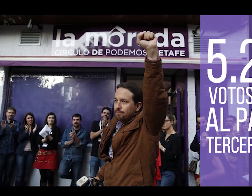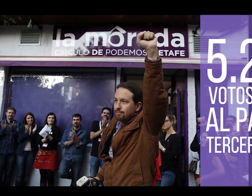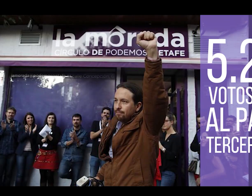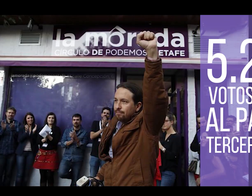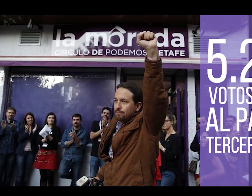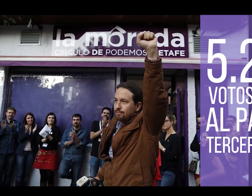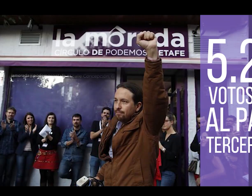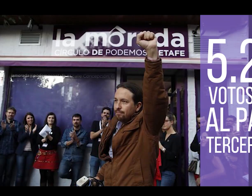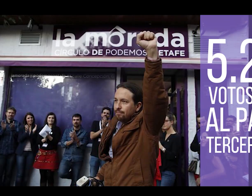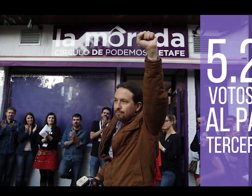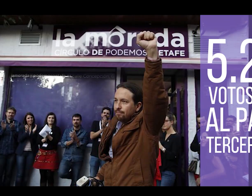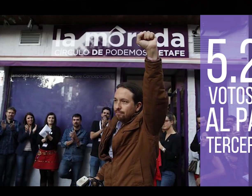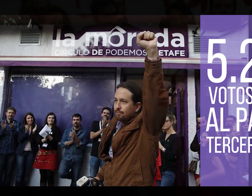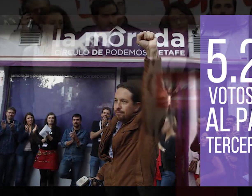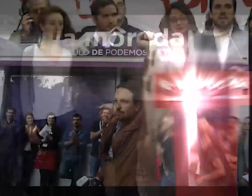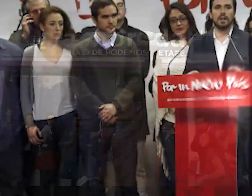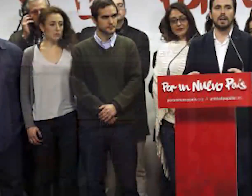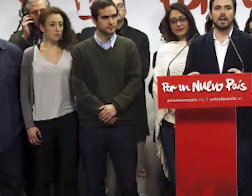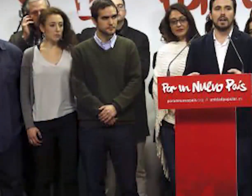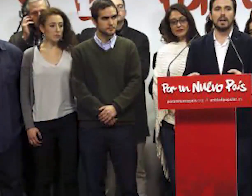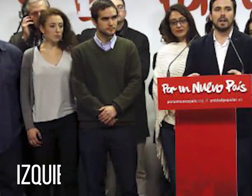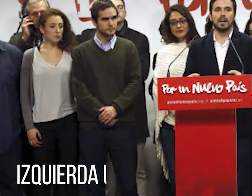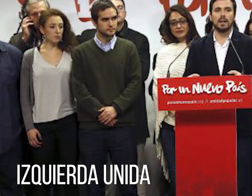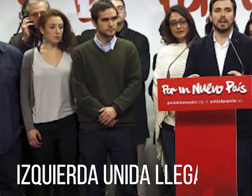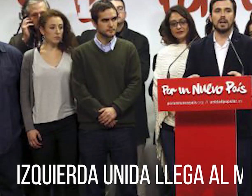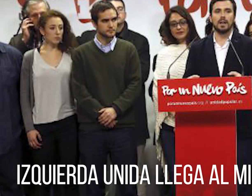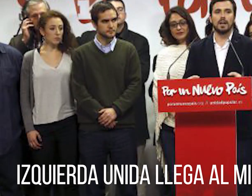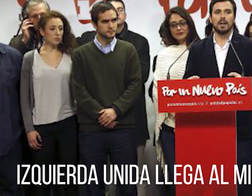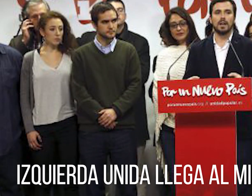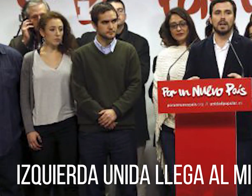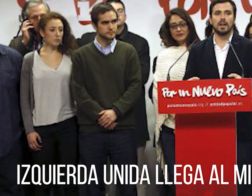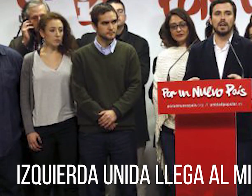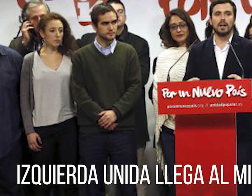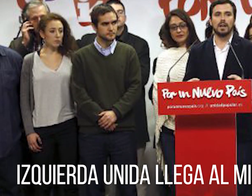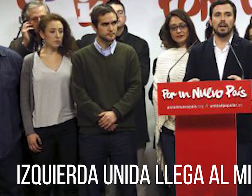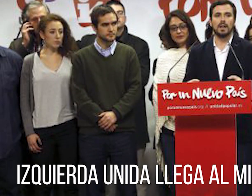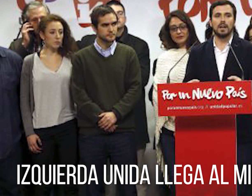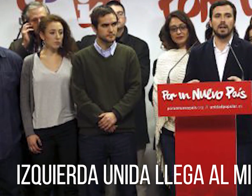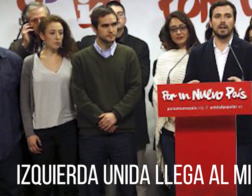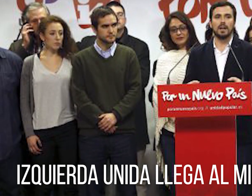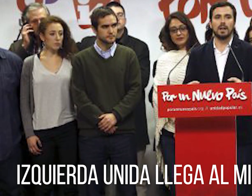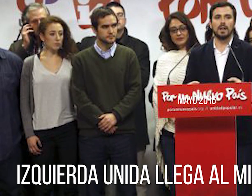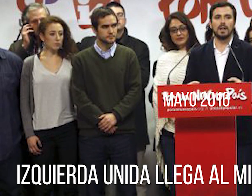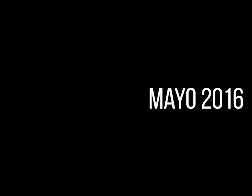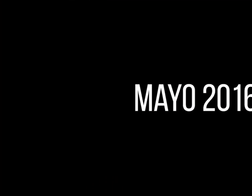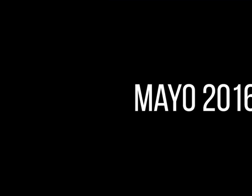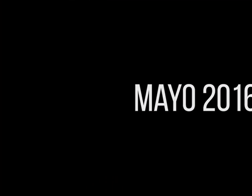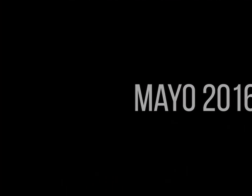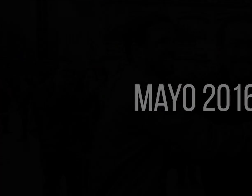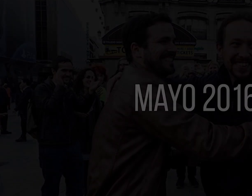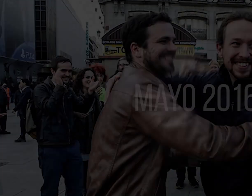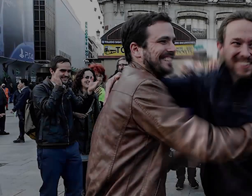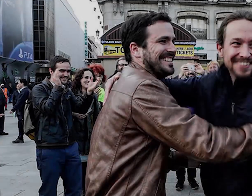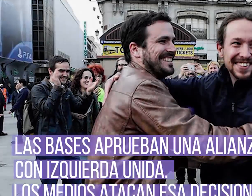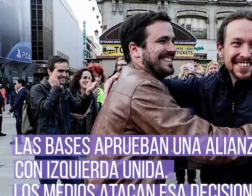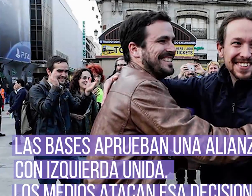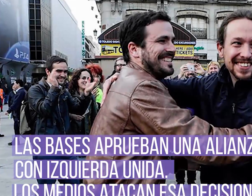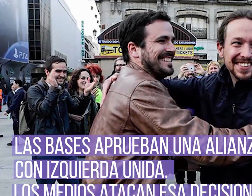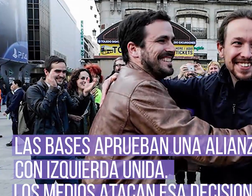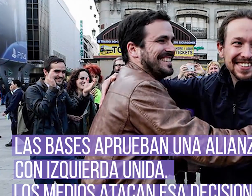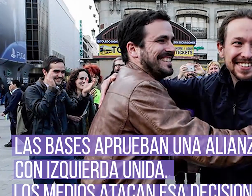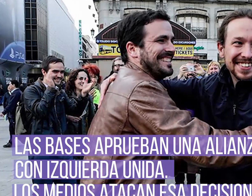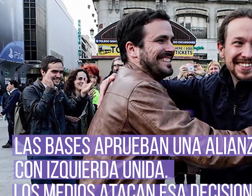Si ya te has cansado de sentirte a un lado, juntas nos haremos escuchar.